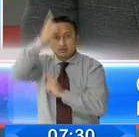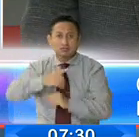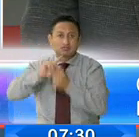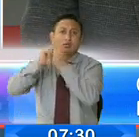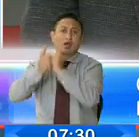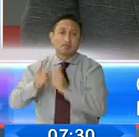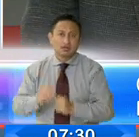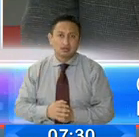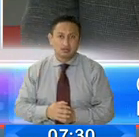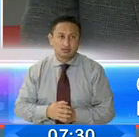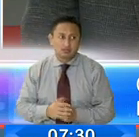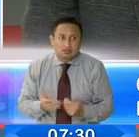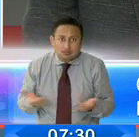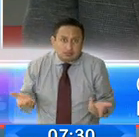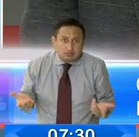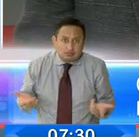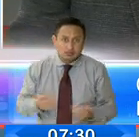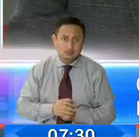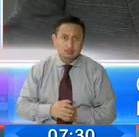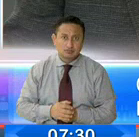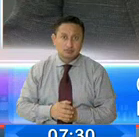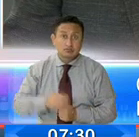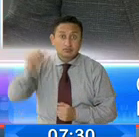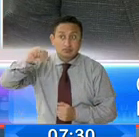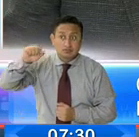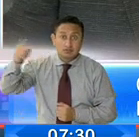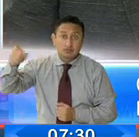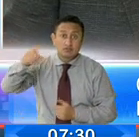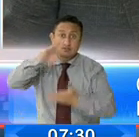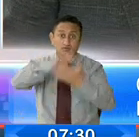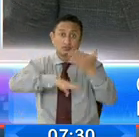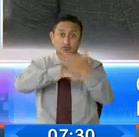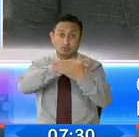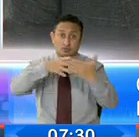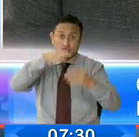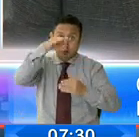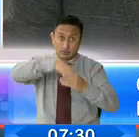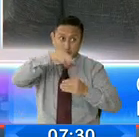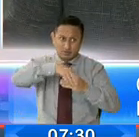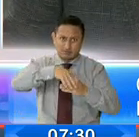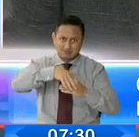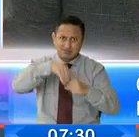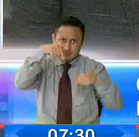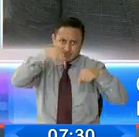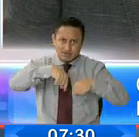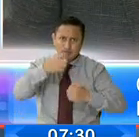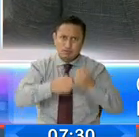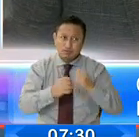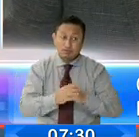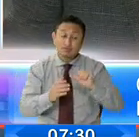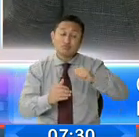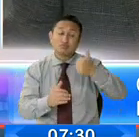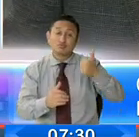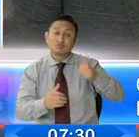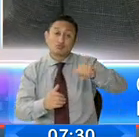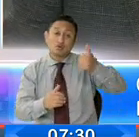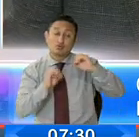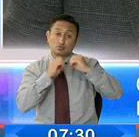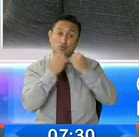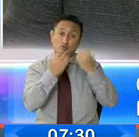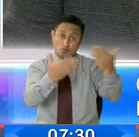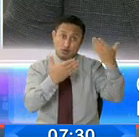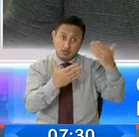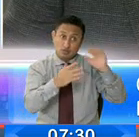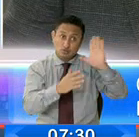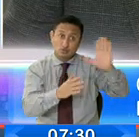están influyendo en el calendario electoral, en los derechos de las otras organizaciones políticas, en